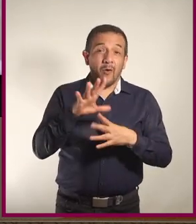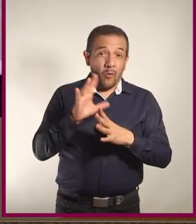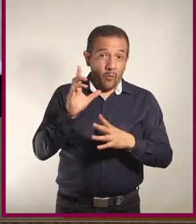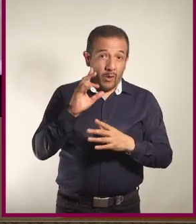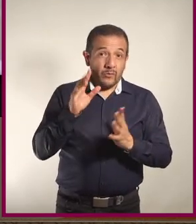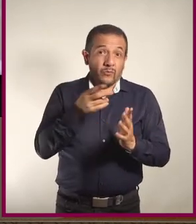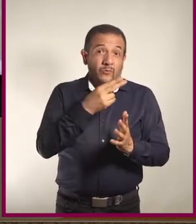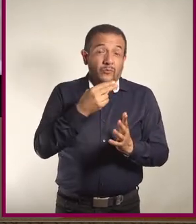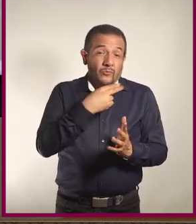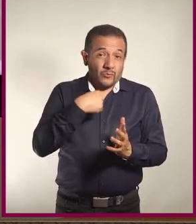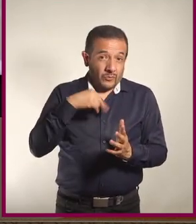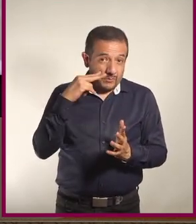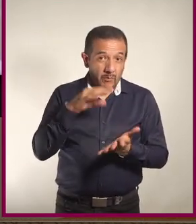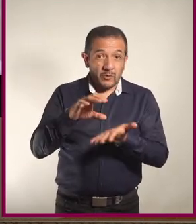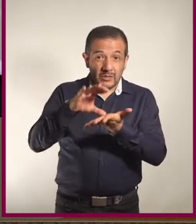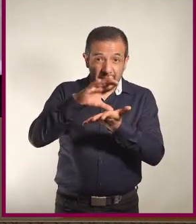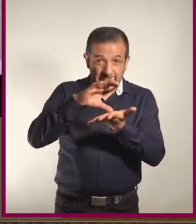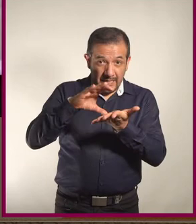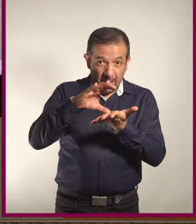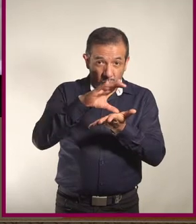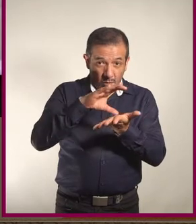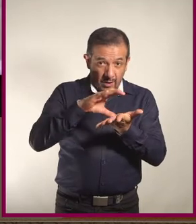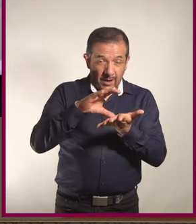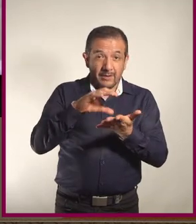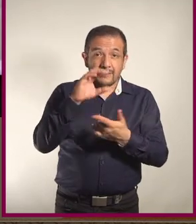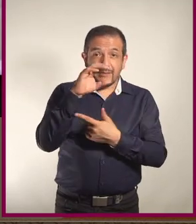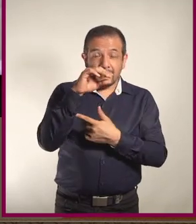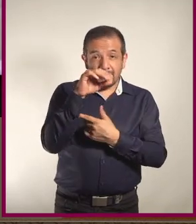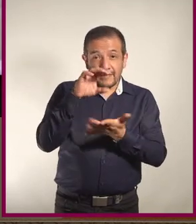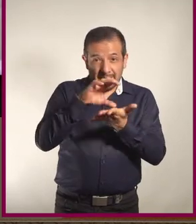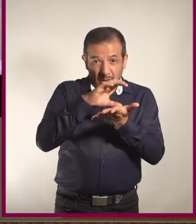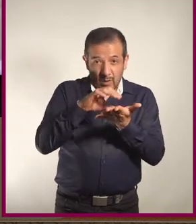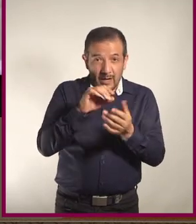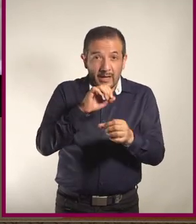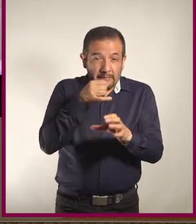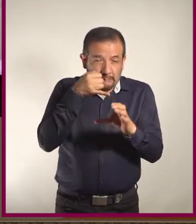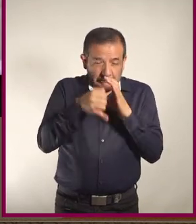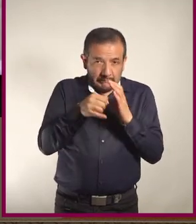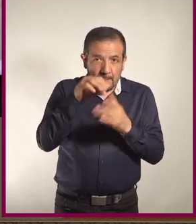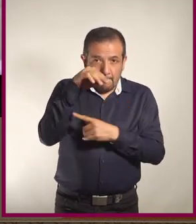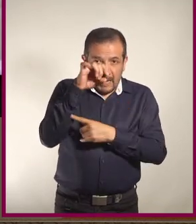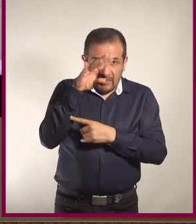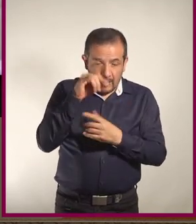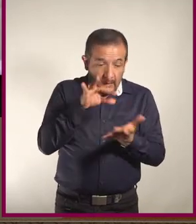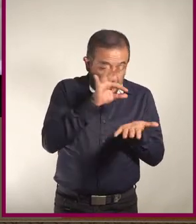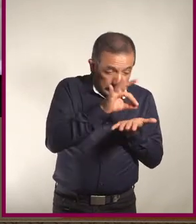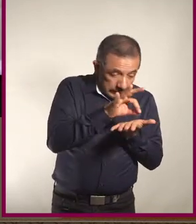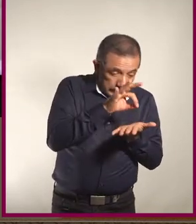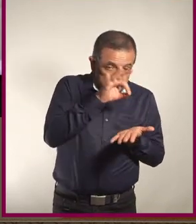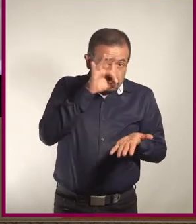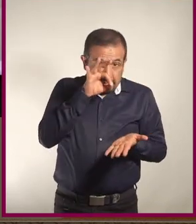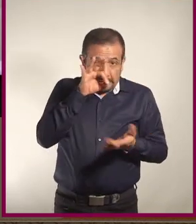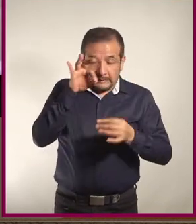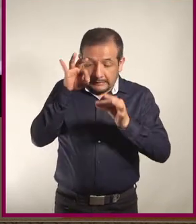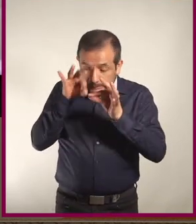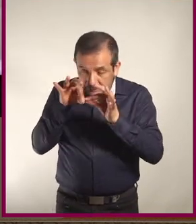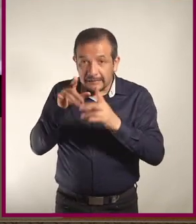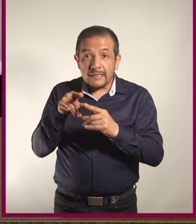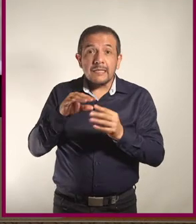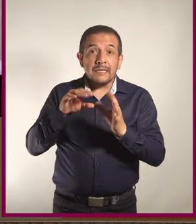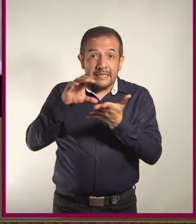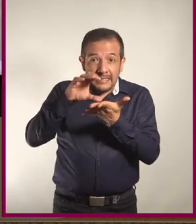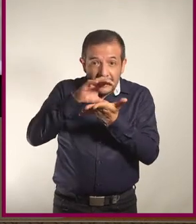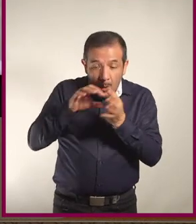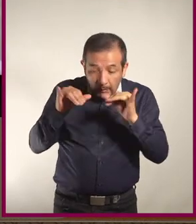cual, a través de células madre, se pueden producir células de músculo para hacer